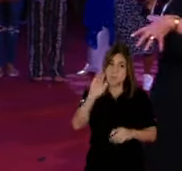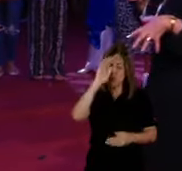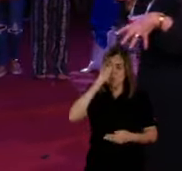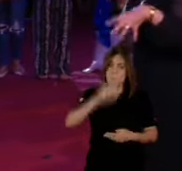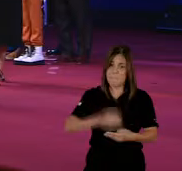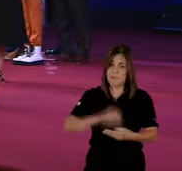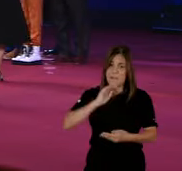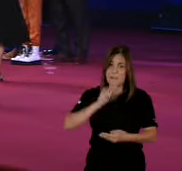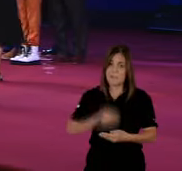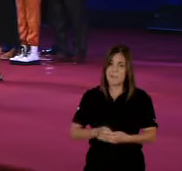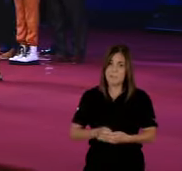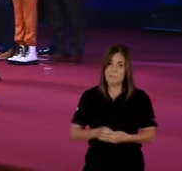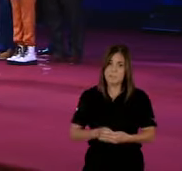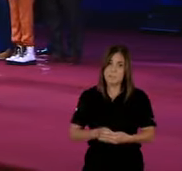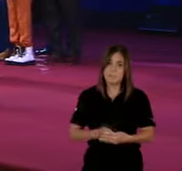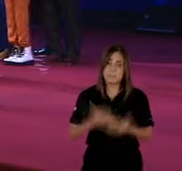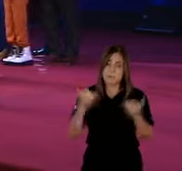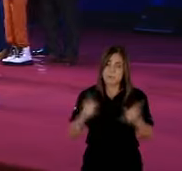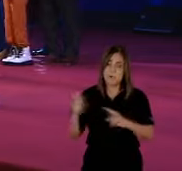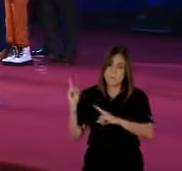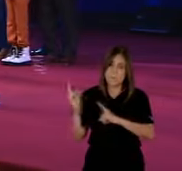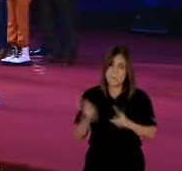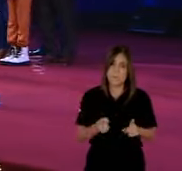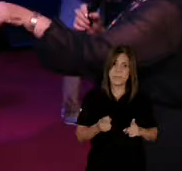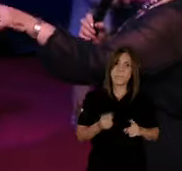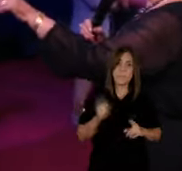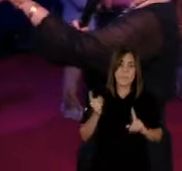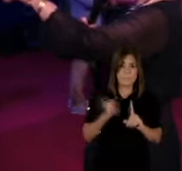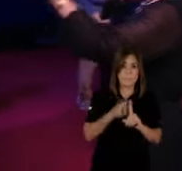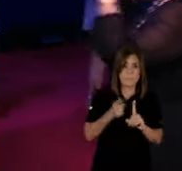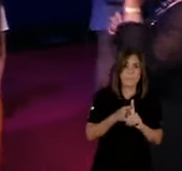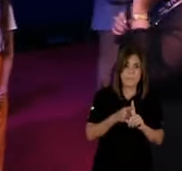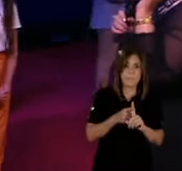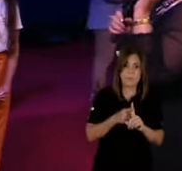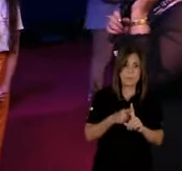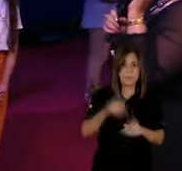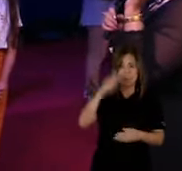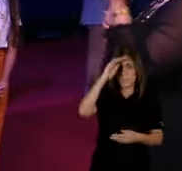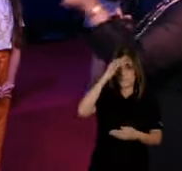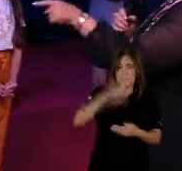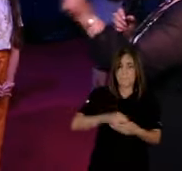Señor. Primero, los papás de... ¿Cuál es tu nombre?